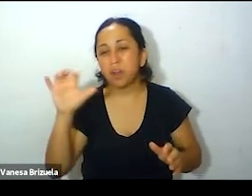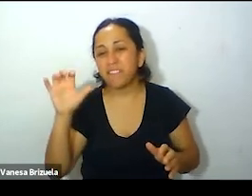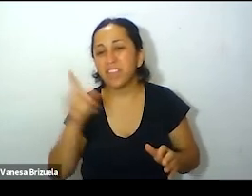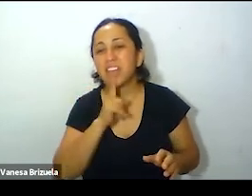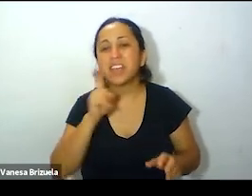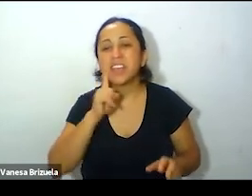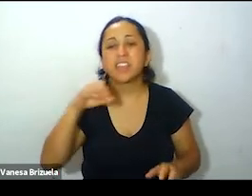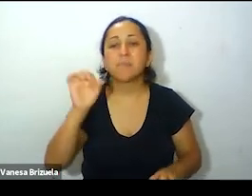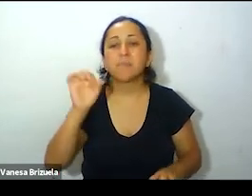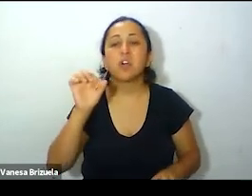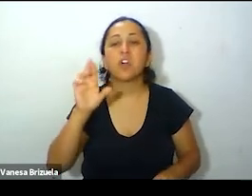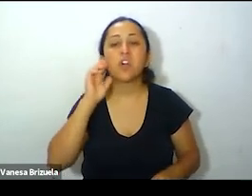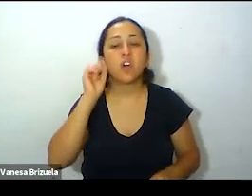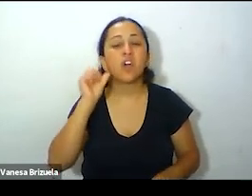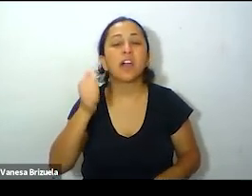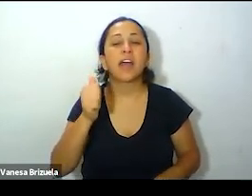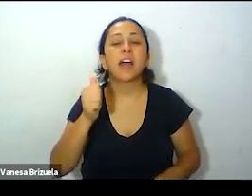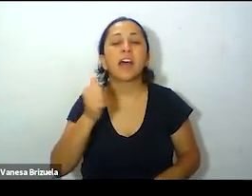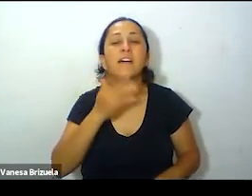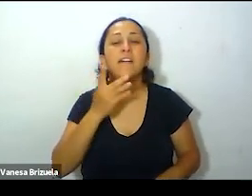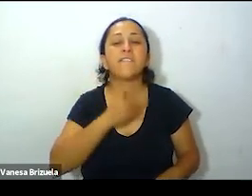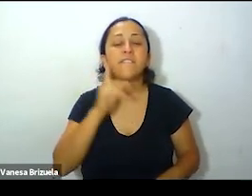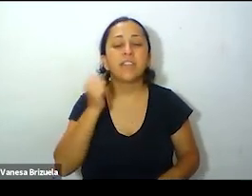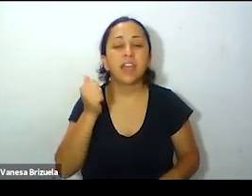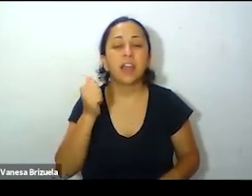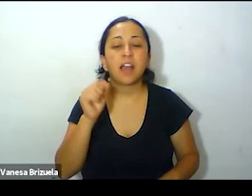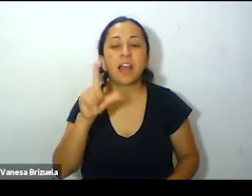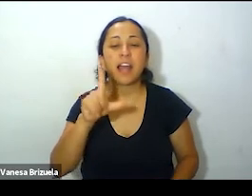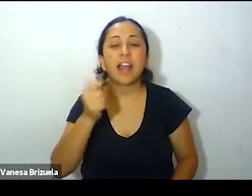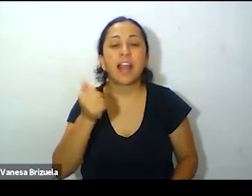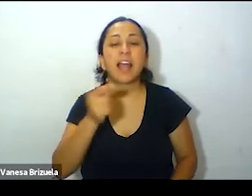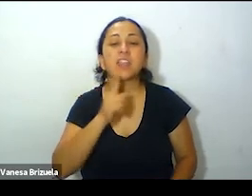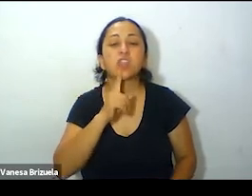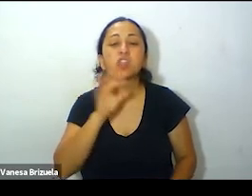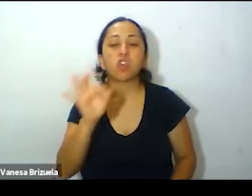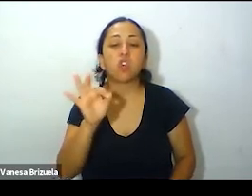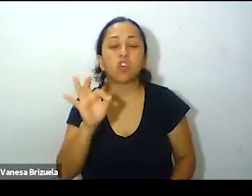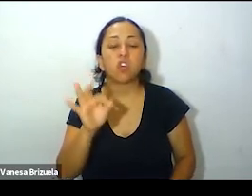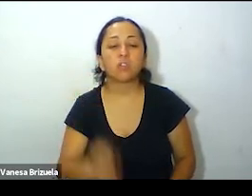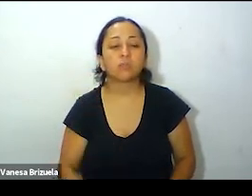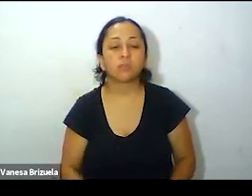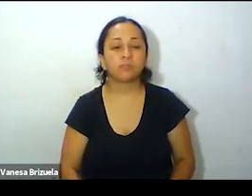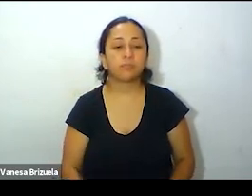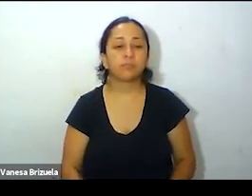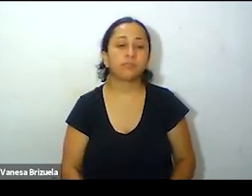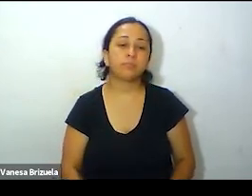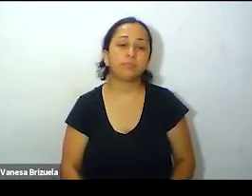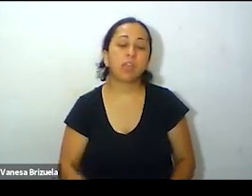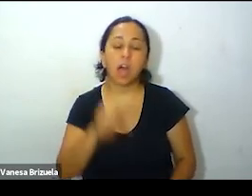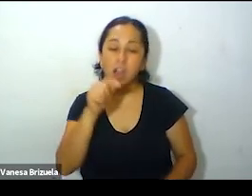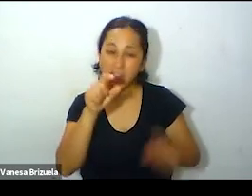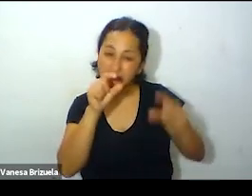la tipografía Lato para el texto. Acá está. Pero estoy tratando de cambiarle